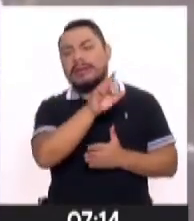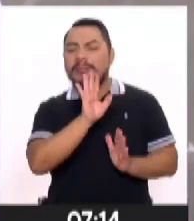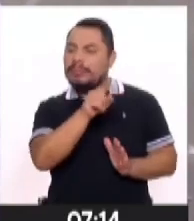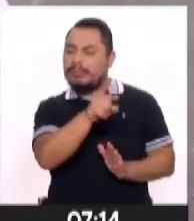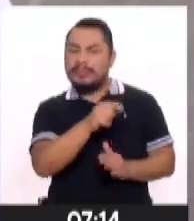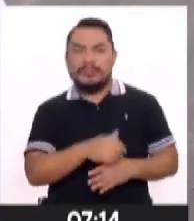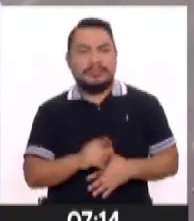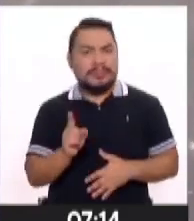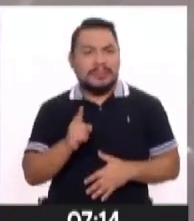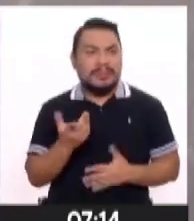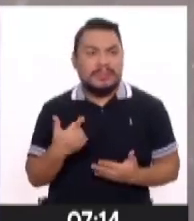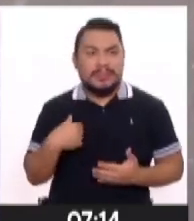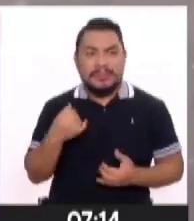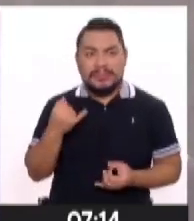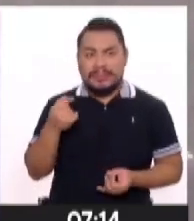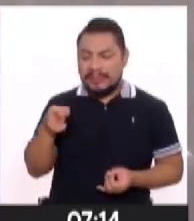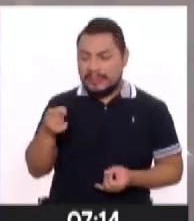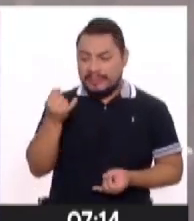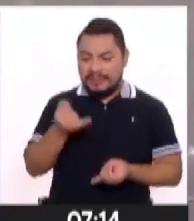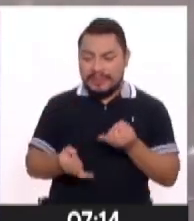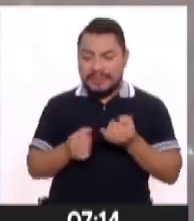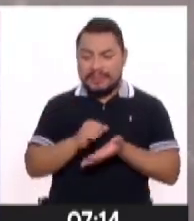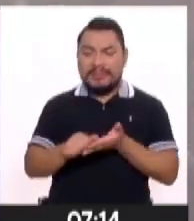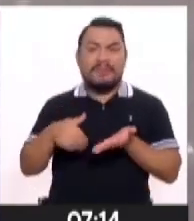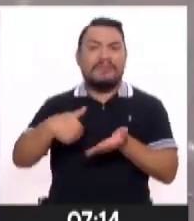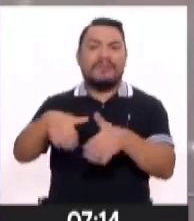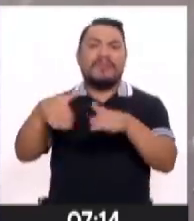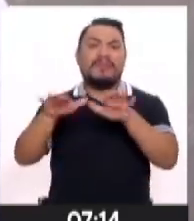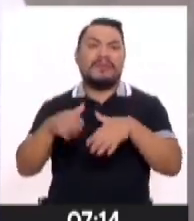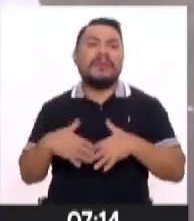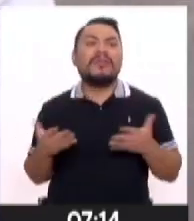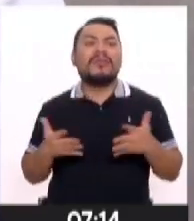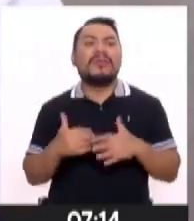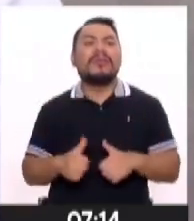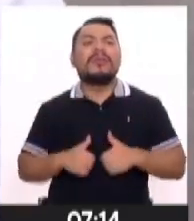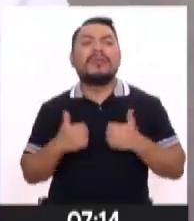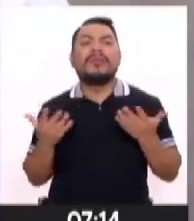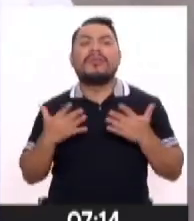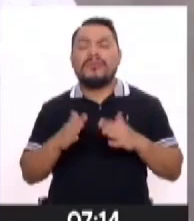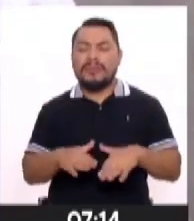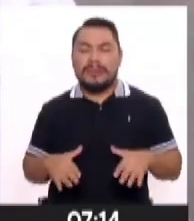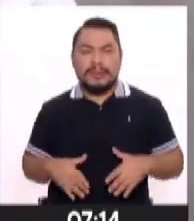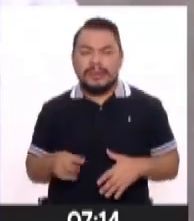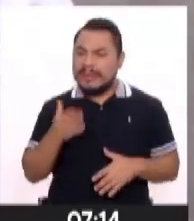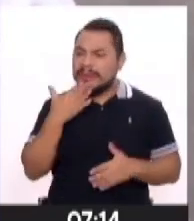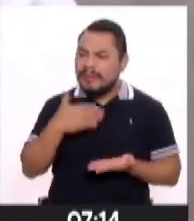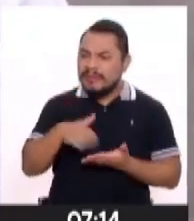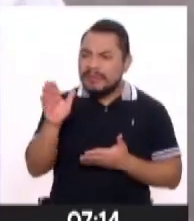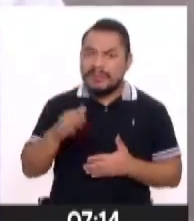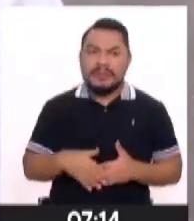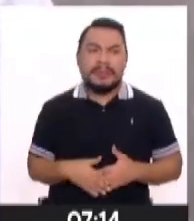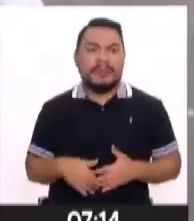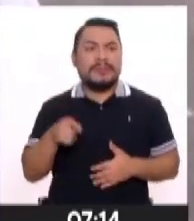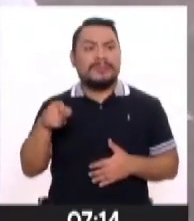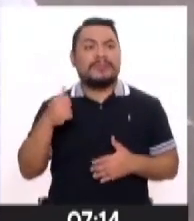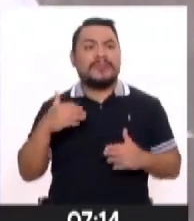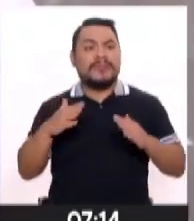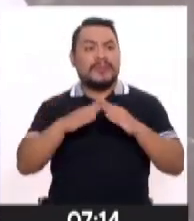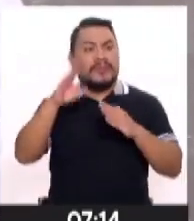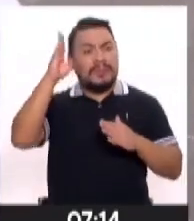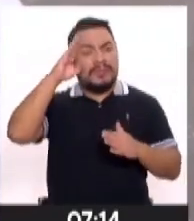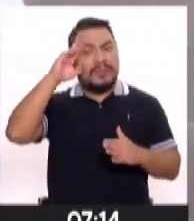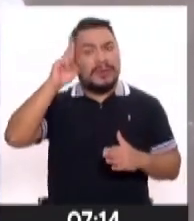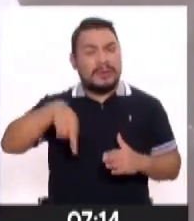ya vamos a cumplir un mes, este fin de mes ya no van a votar de acá. ¿Dónde nos vamos a ir? No tenemos dónde ir con los niños. ¿Quién les va a votar? La comisaría del